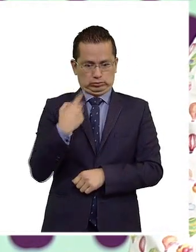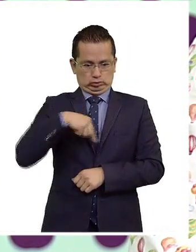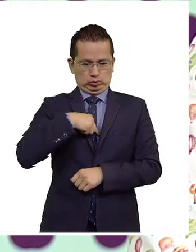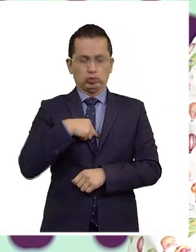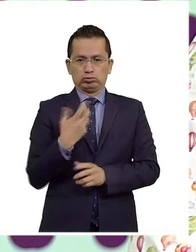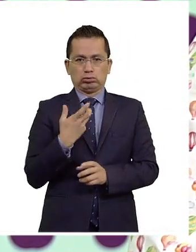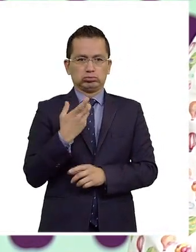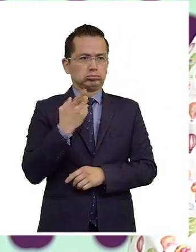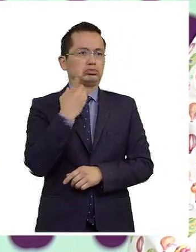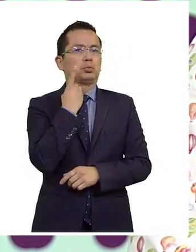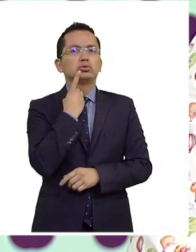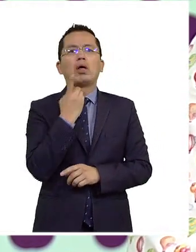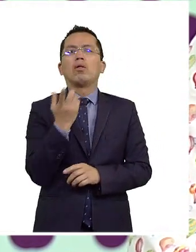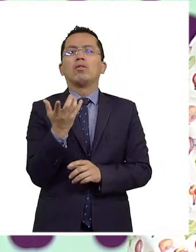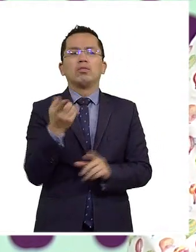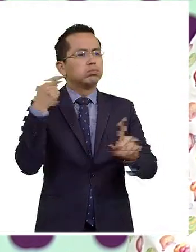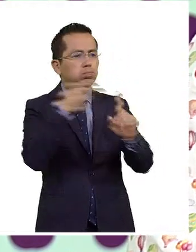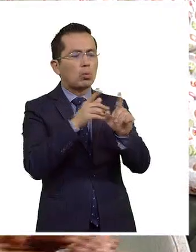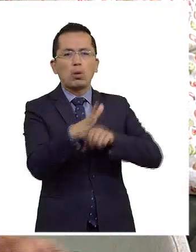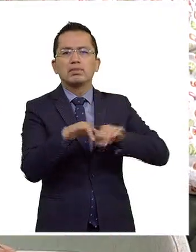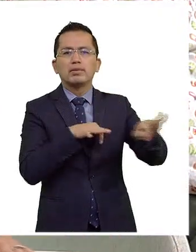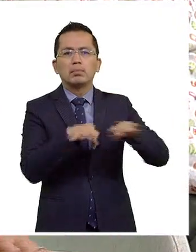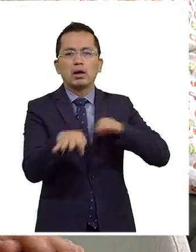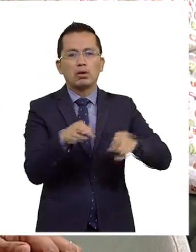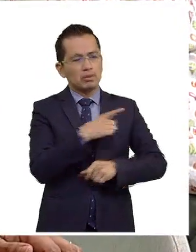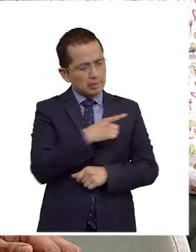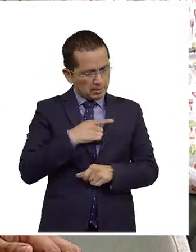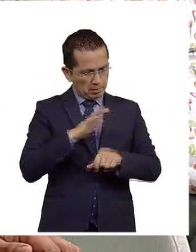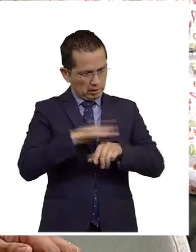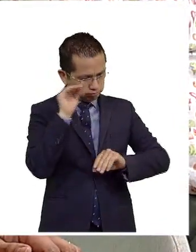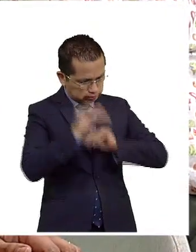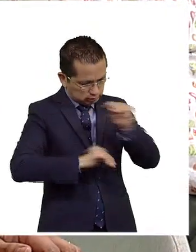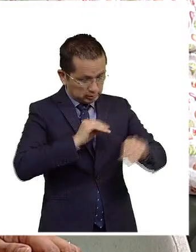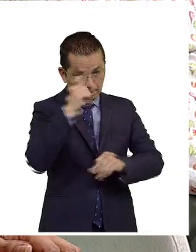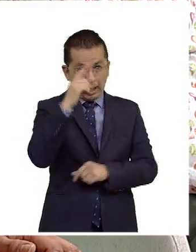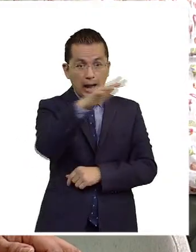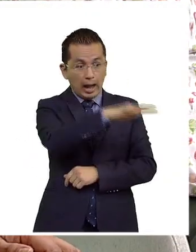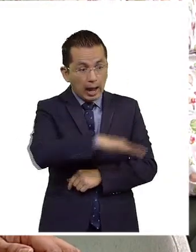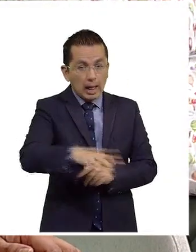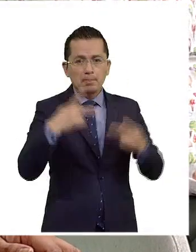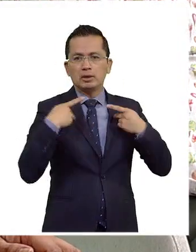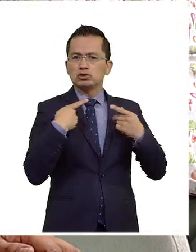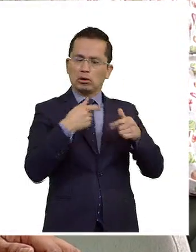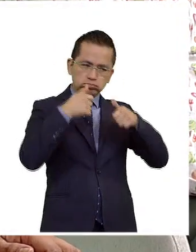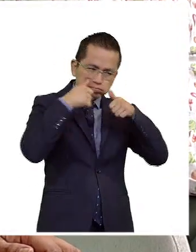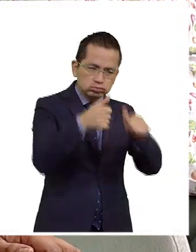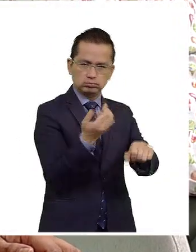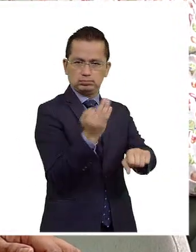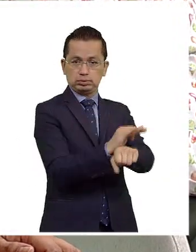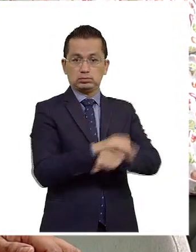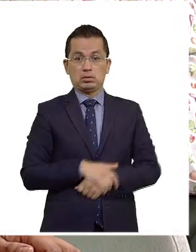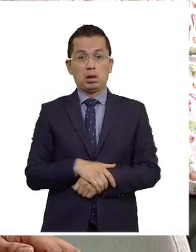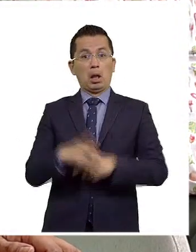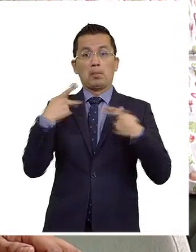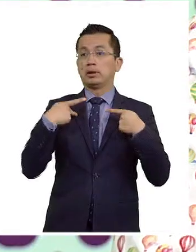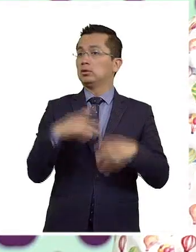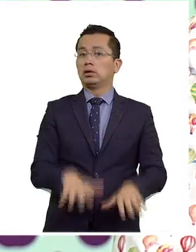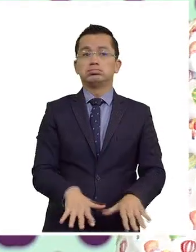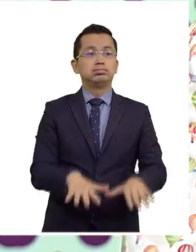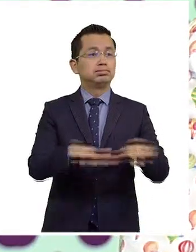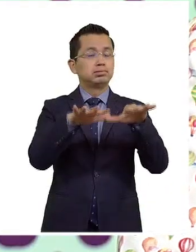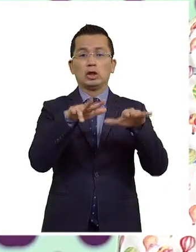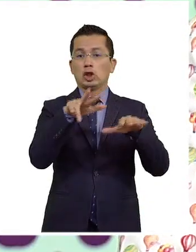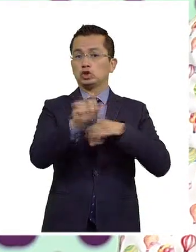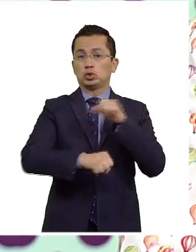para evitar la vulnerabilidad de estos grupos de atención prioritaria. Una persona no es trans mágicamente al cumplir 18 años. Claro. Es